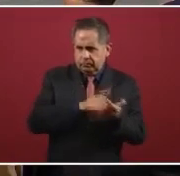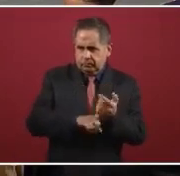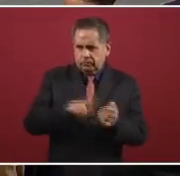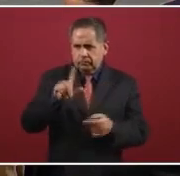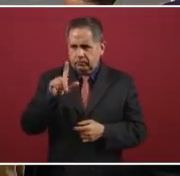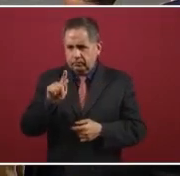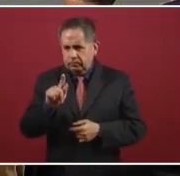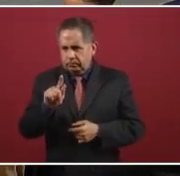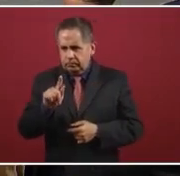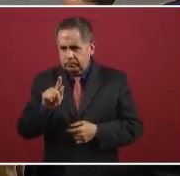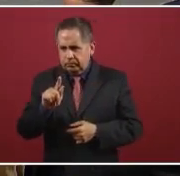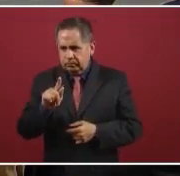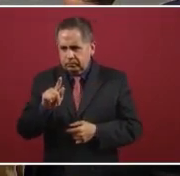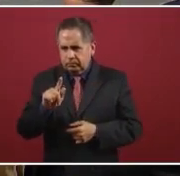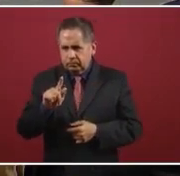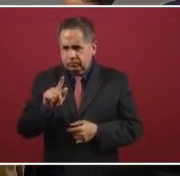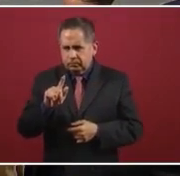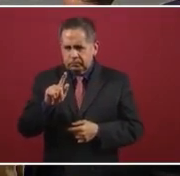70.